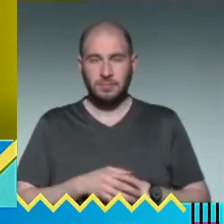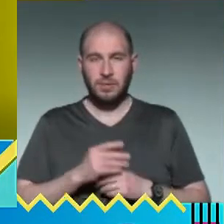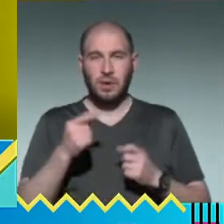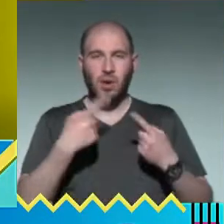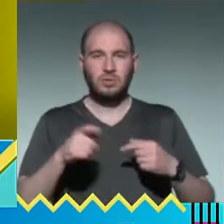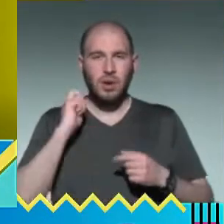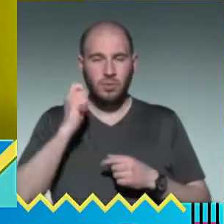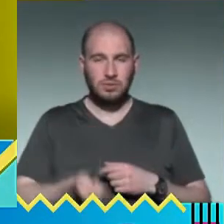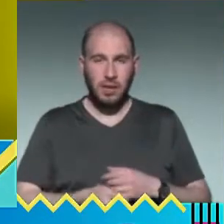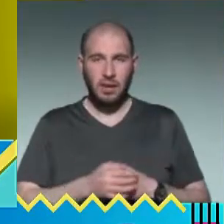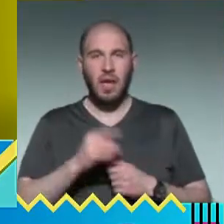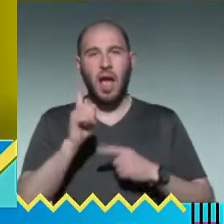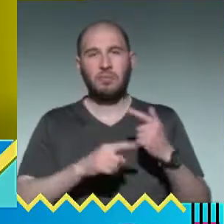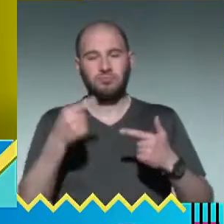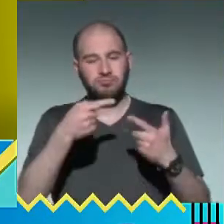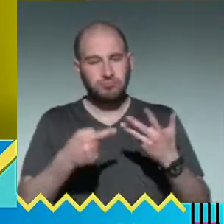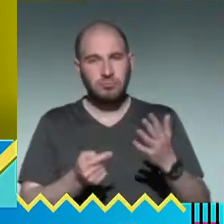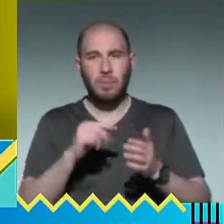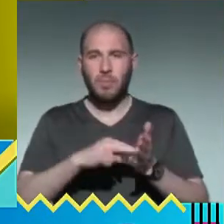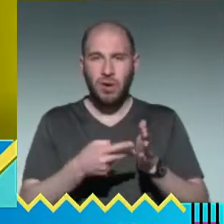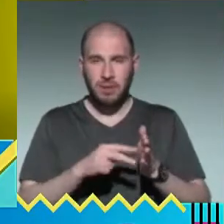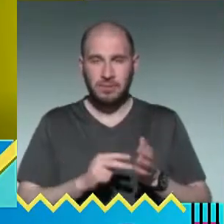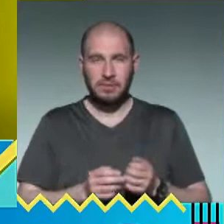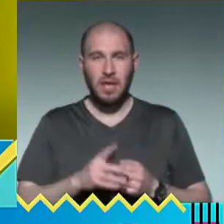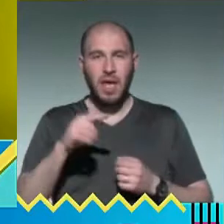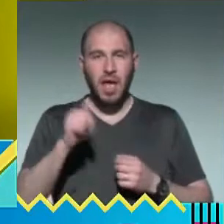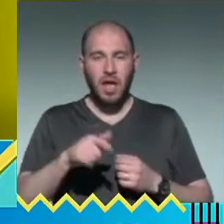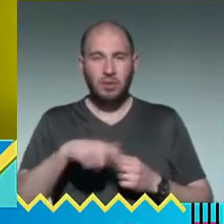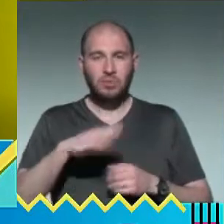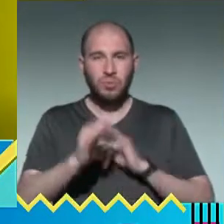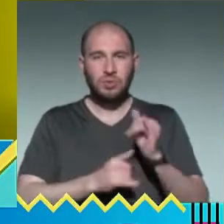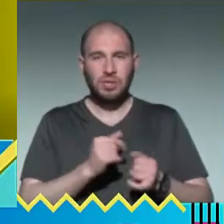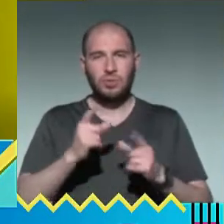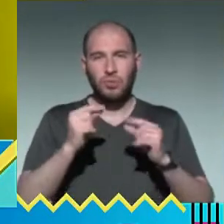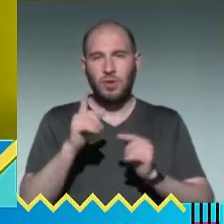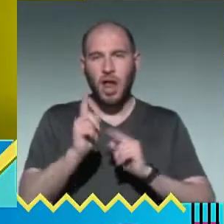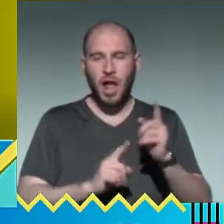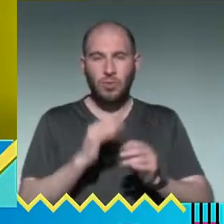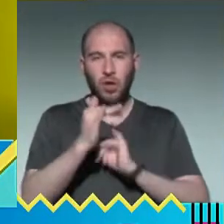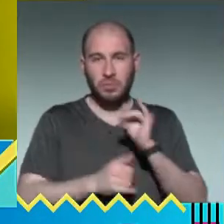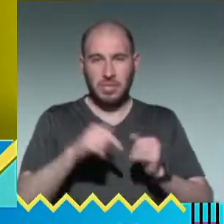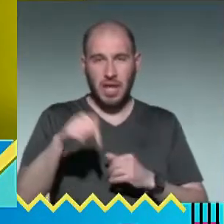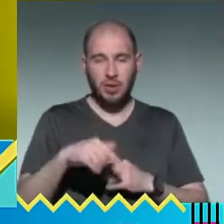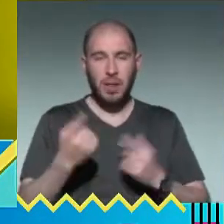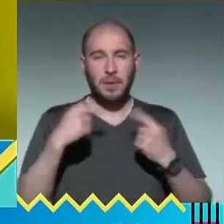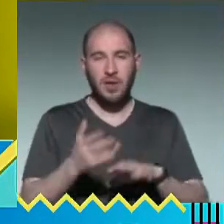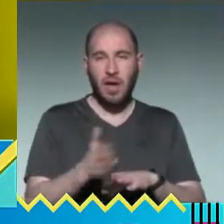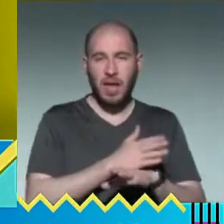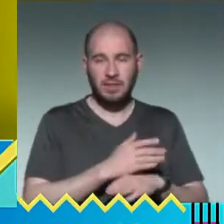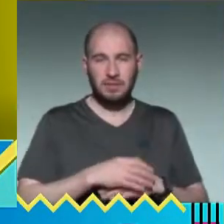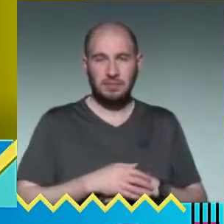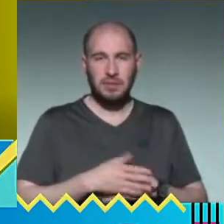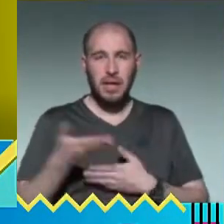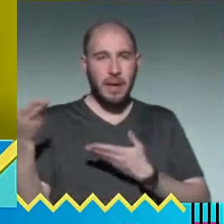sucesos judiciales. Bueno, alguna serie de shocks que hacen que hoy estemos hablando de ciertos números que vamos a repasar ahora, pero antes voy